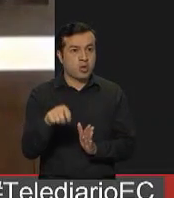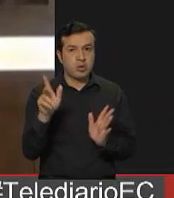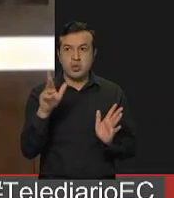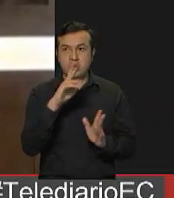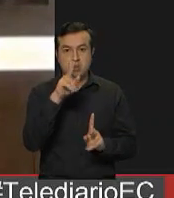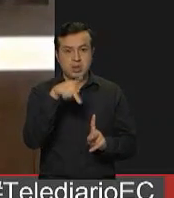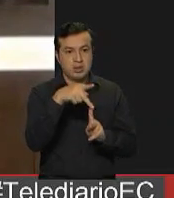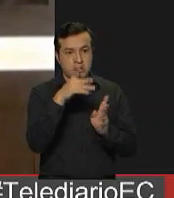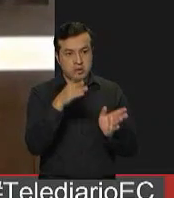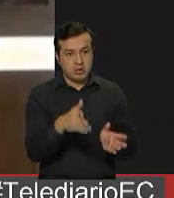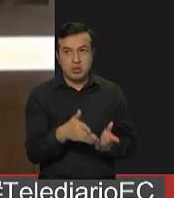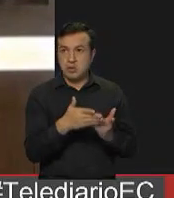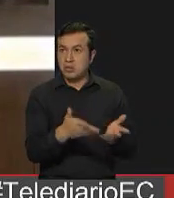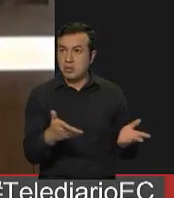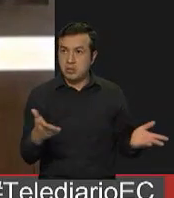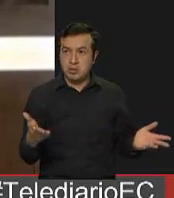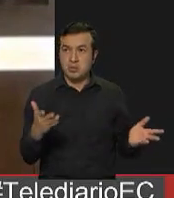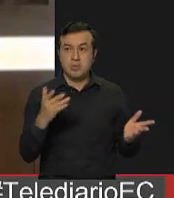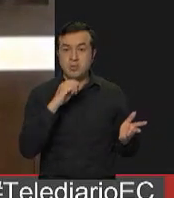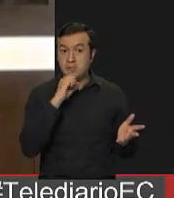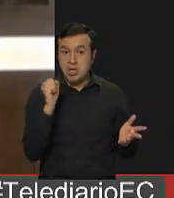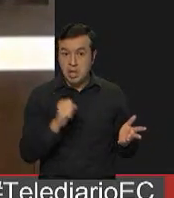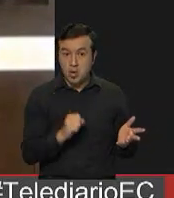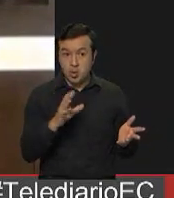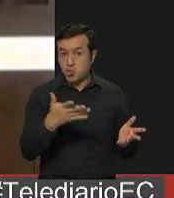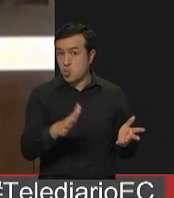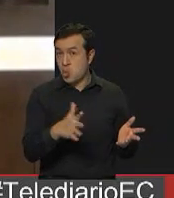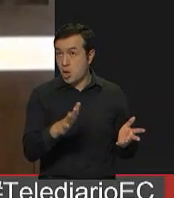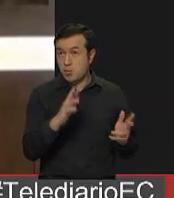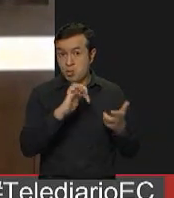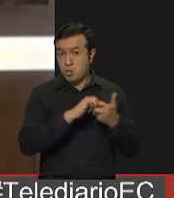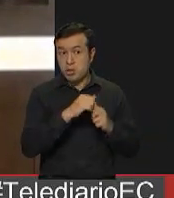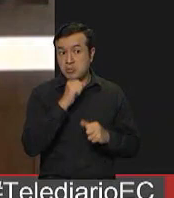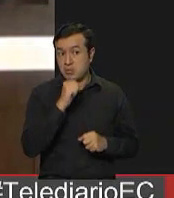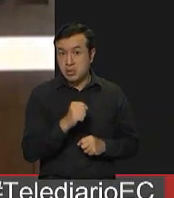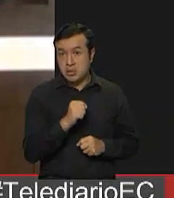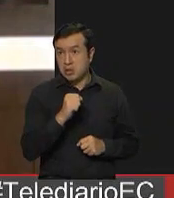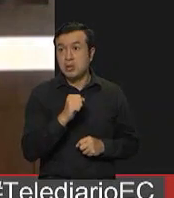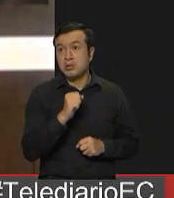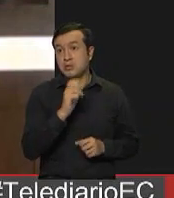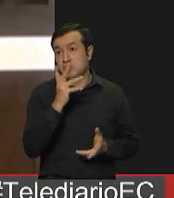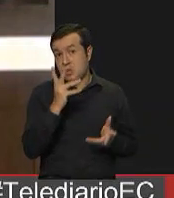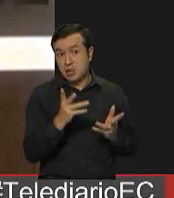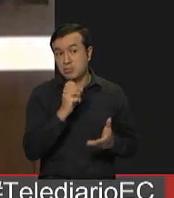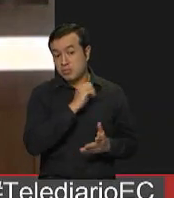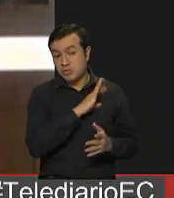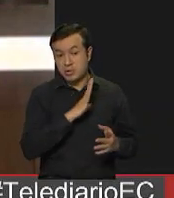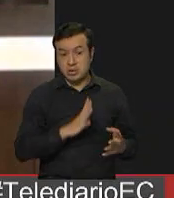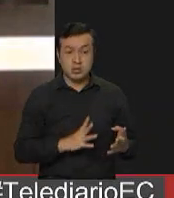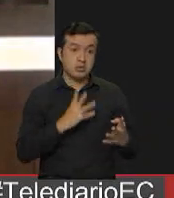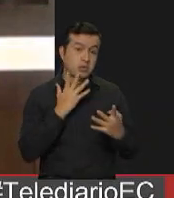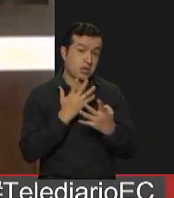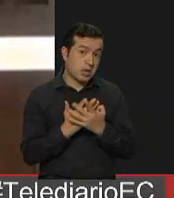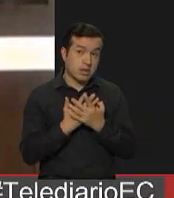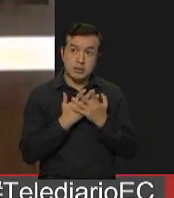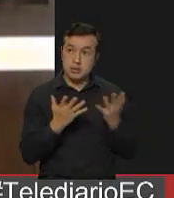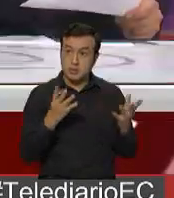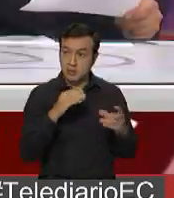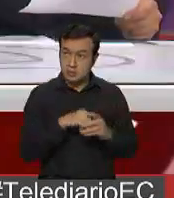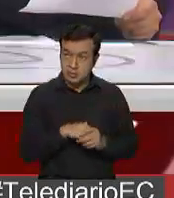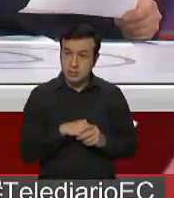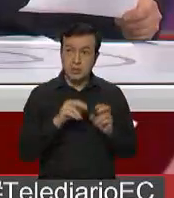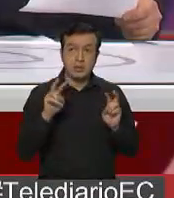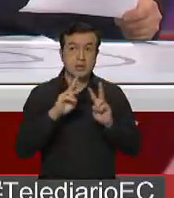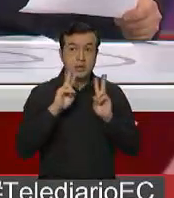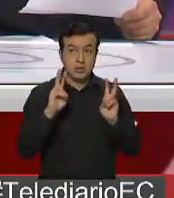Carolina Morales no tiene problema de edad, no tiene problema de edad. Podrían haberle dado de pronto prisión preventiva. Claro, por que el tema